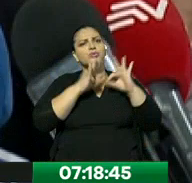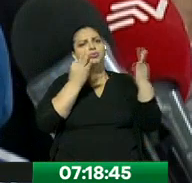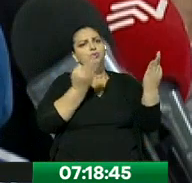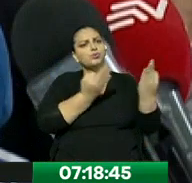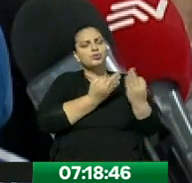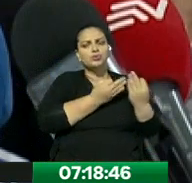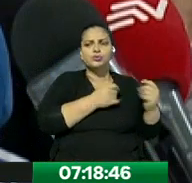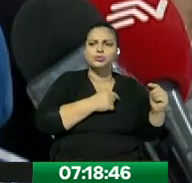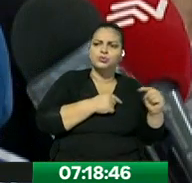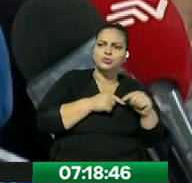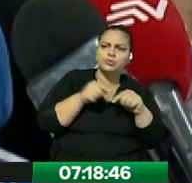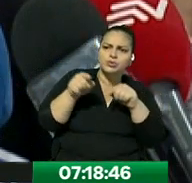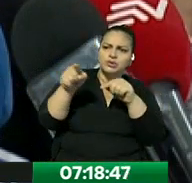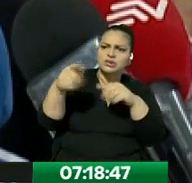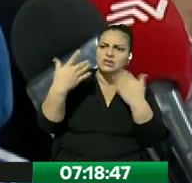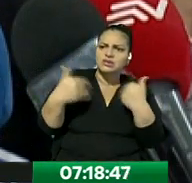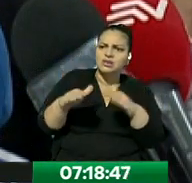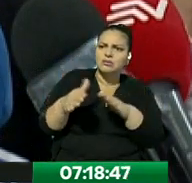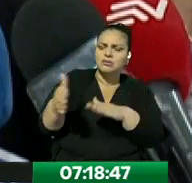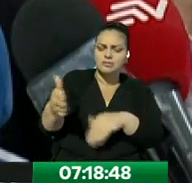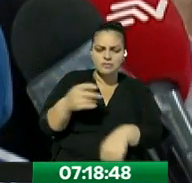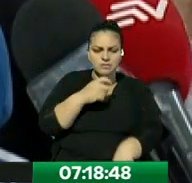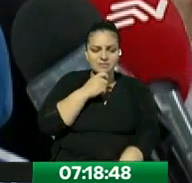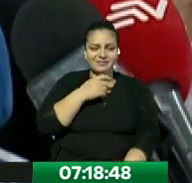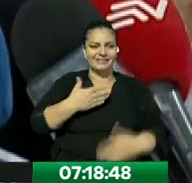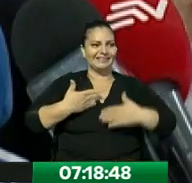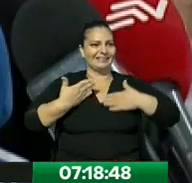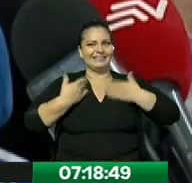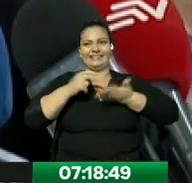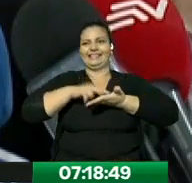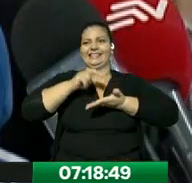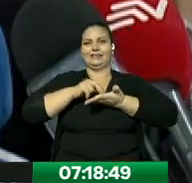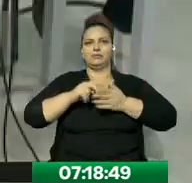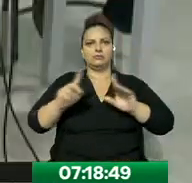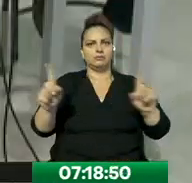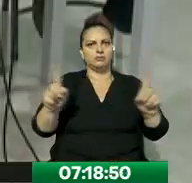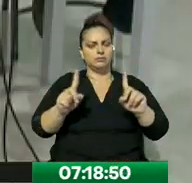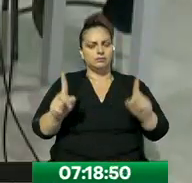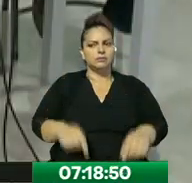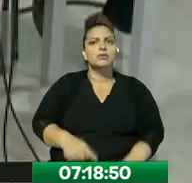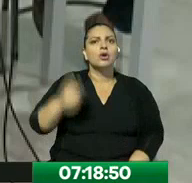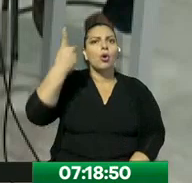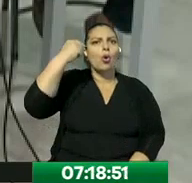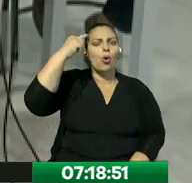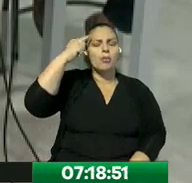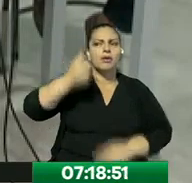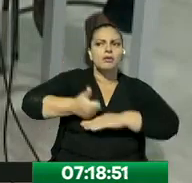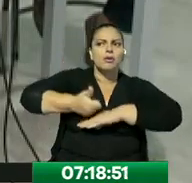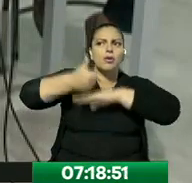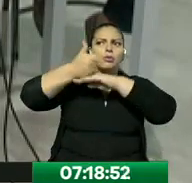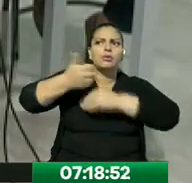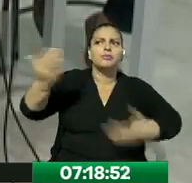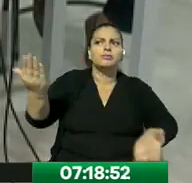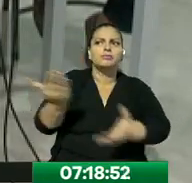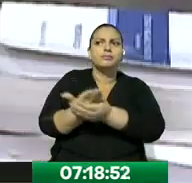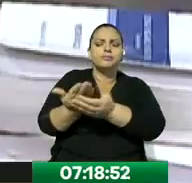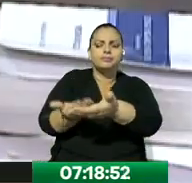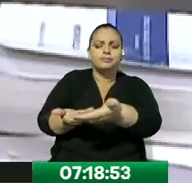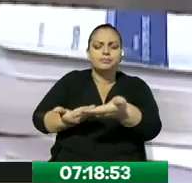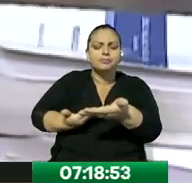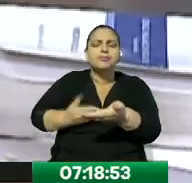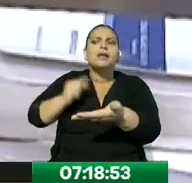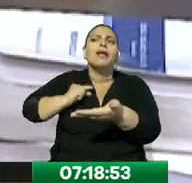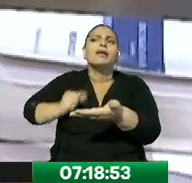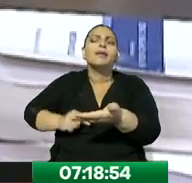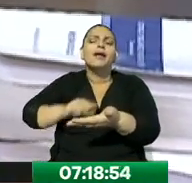tres familias nos hemos trazado para poder llegar y esclarecer los hechos. Expresaron que la búsqueda de la verdad continúa. Hicieron un